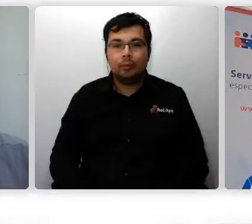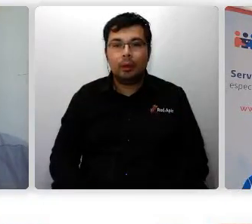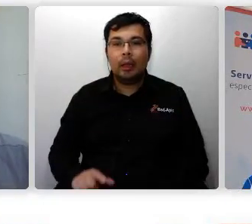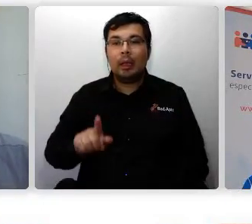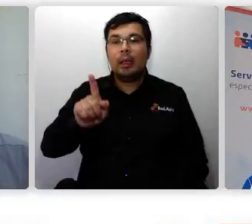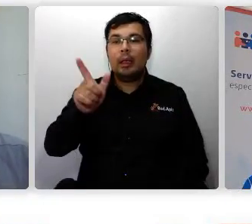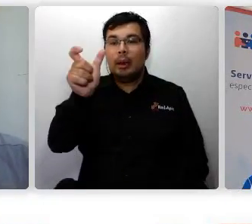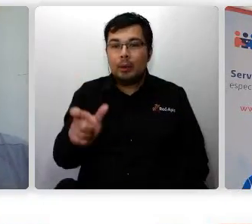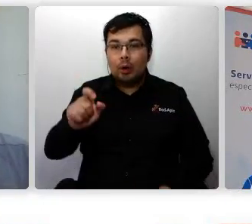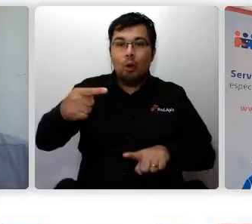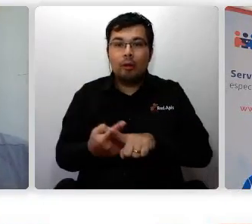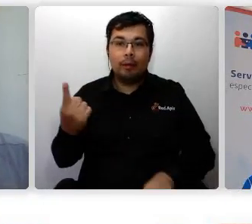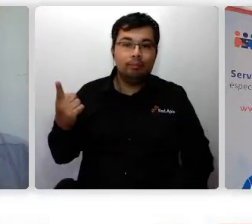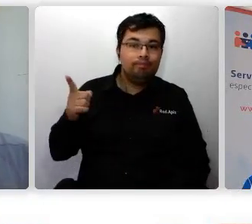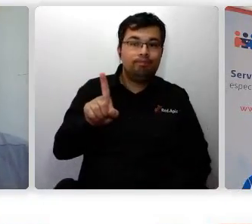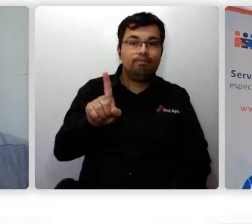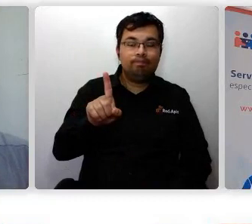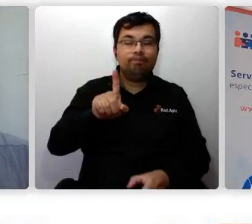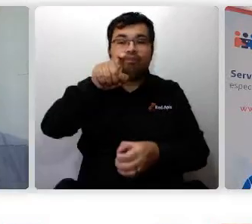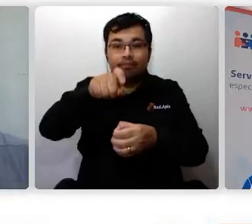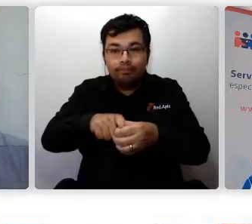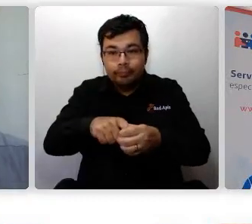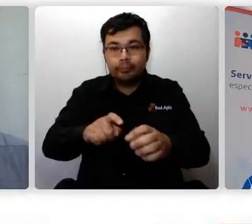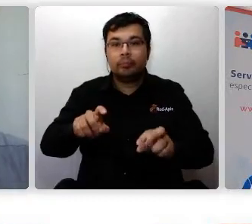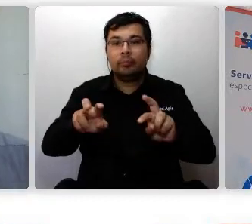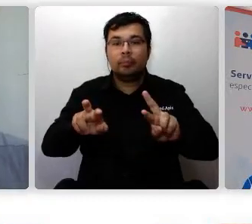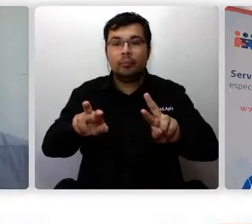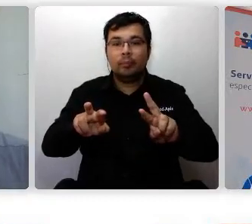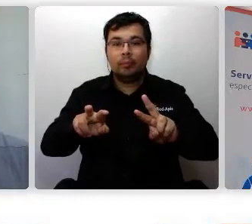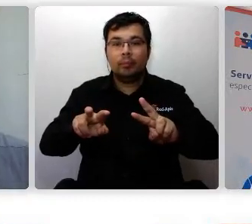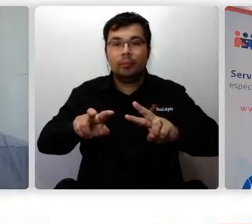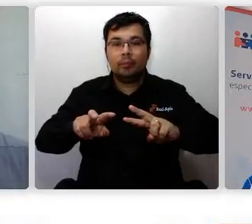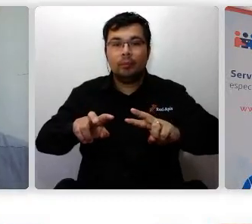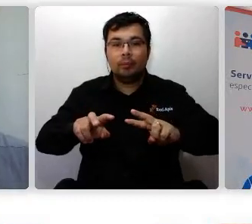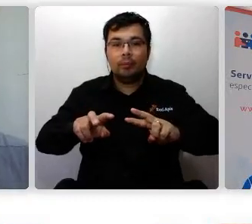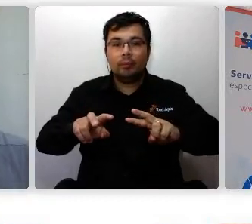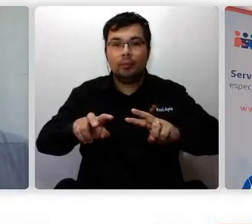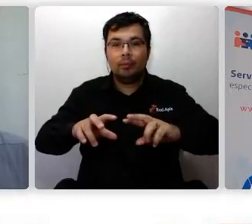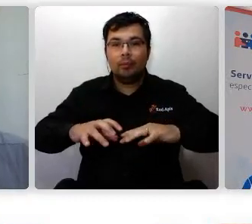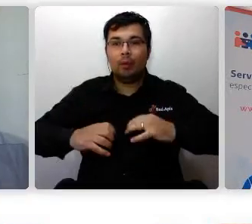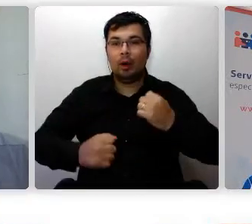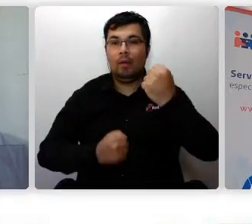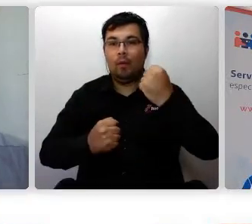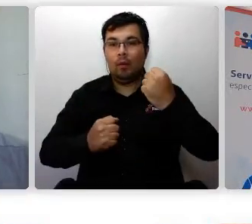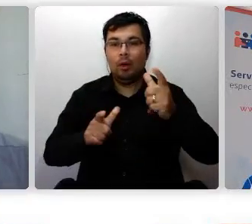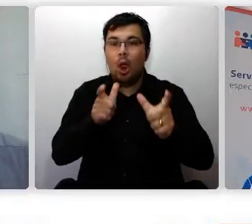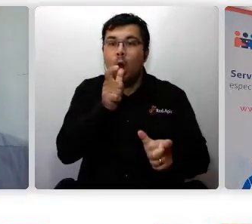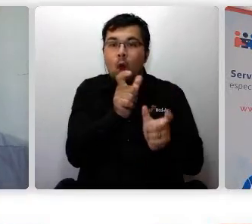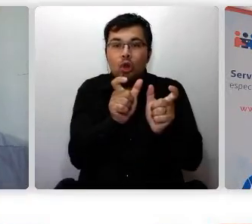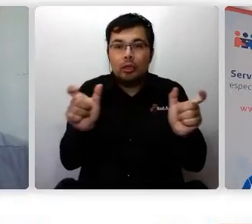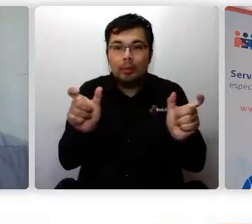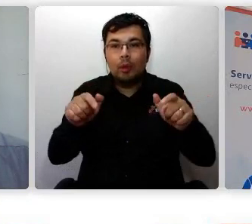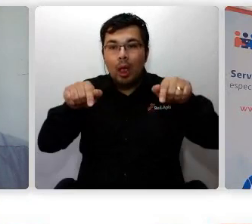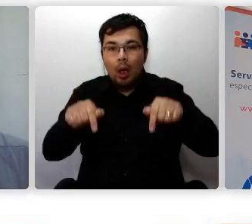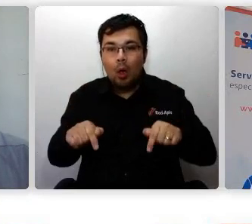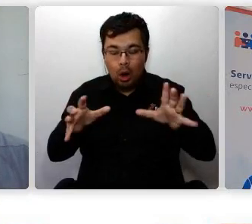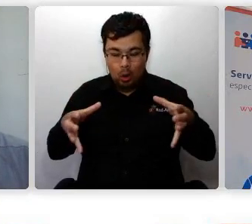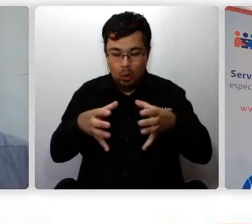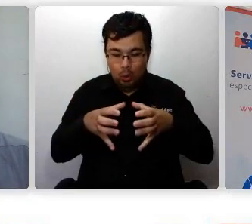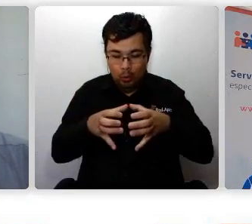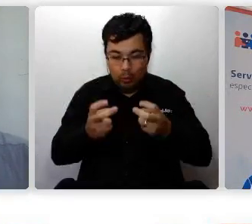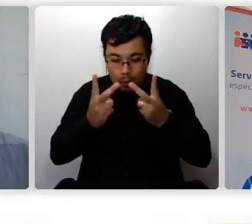reforzar conceptos. Yo te dejo micrófono, pantalla, la presentación, me voy con el equipo ProPyme y con el equipo de la Defensoría también a través del chat para